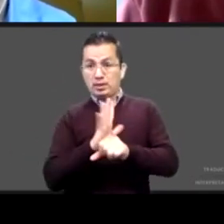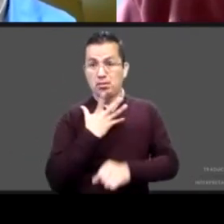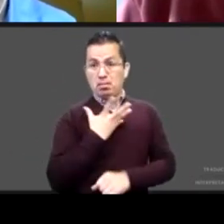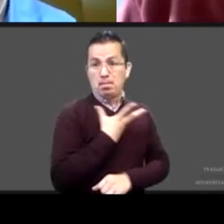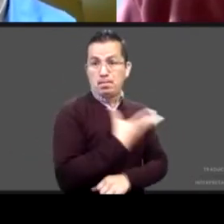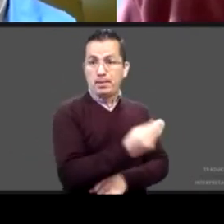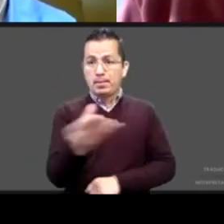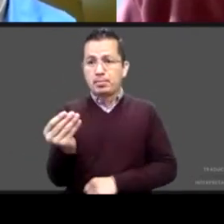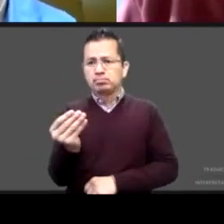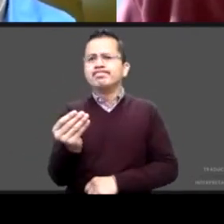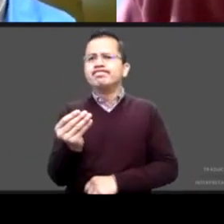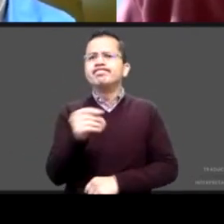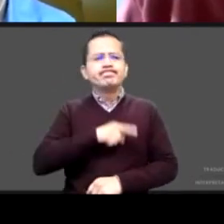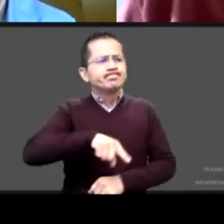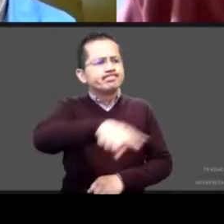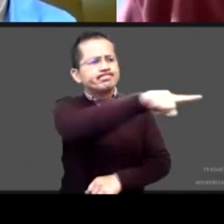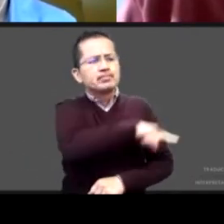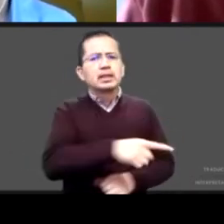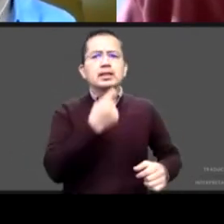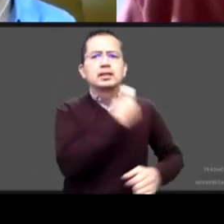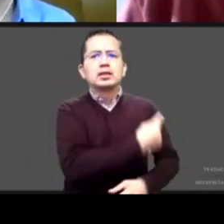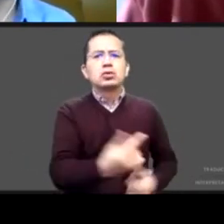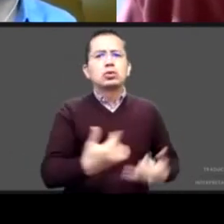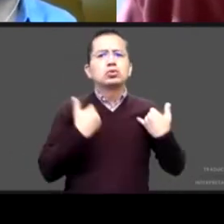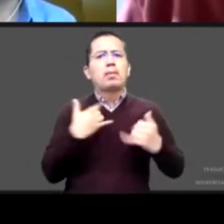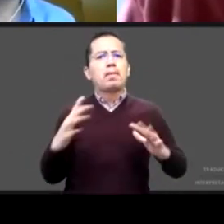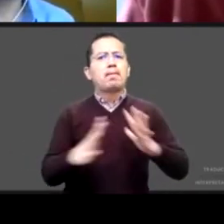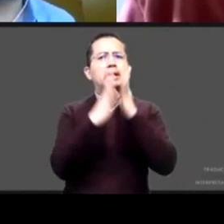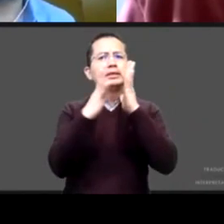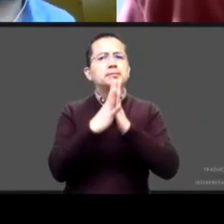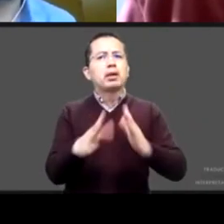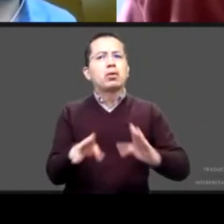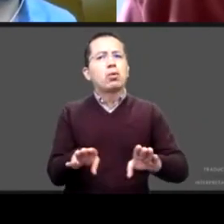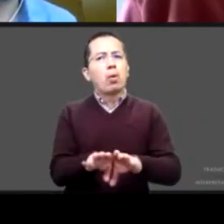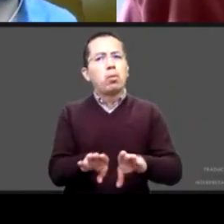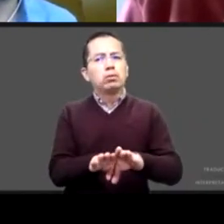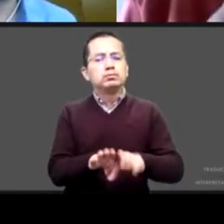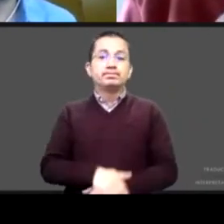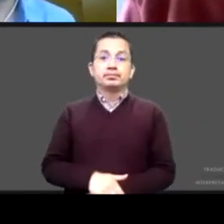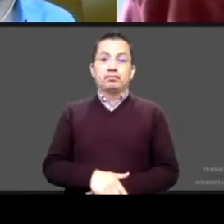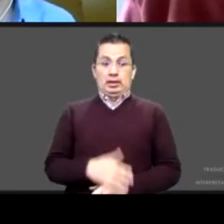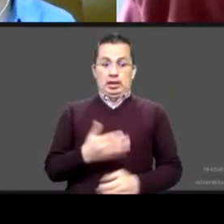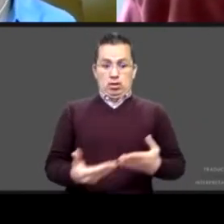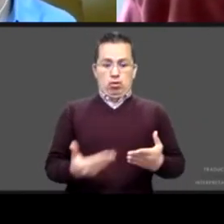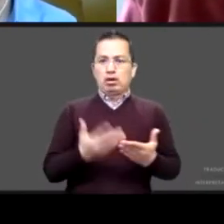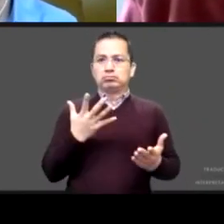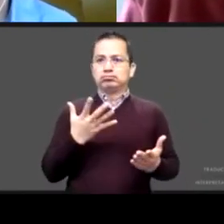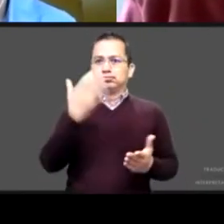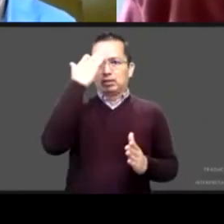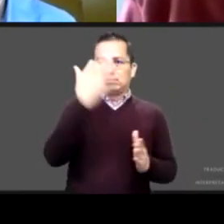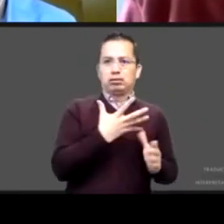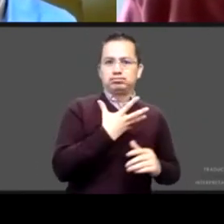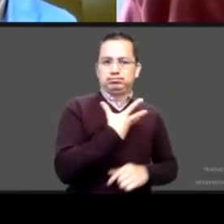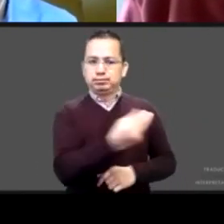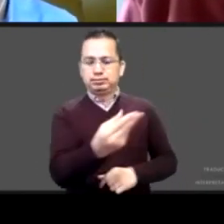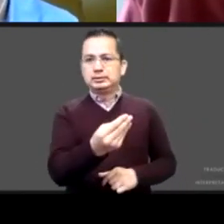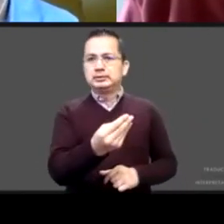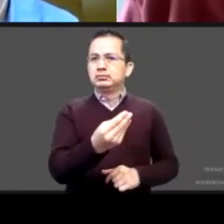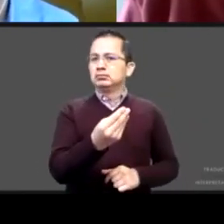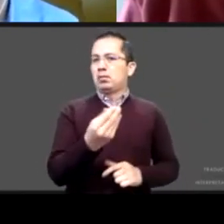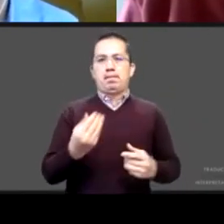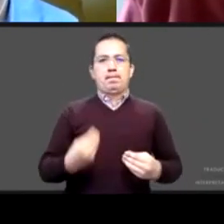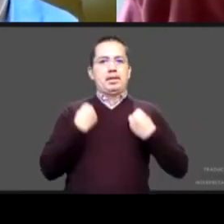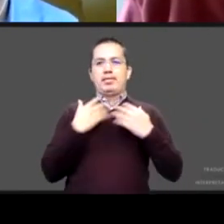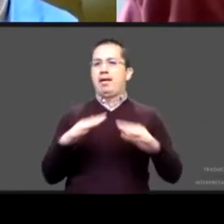cambios. Y en este sentido, quizás los niños, niñas y adolescentes no han sido los más visibilizados.